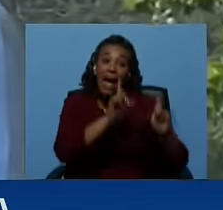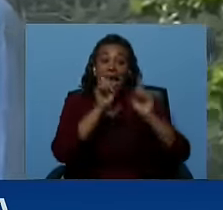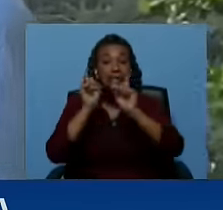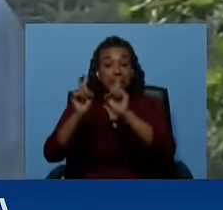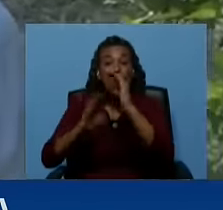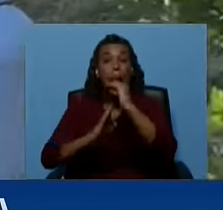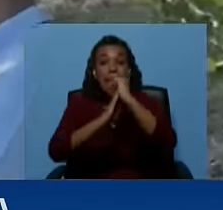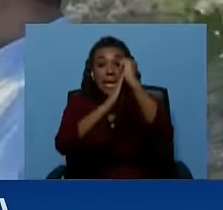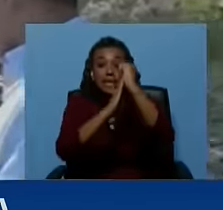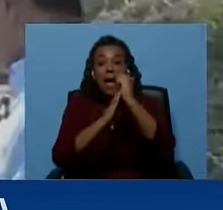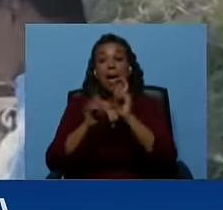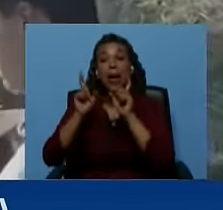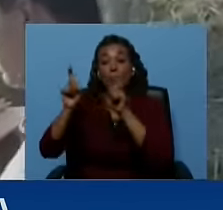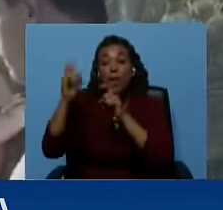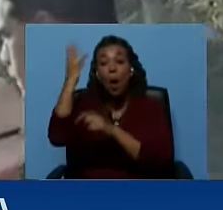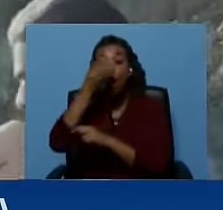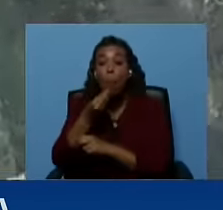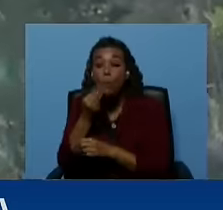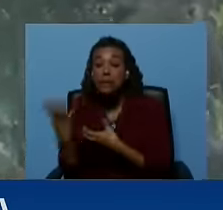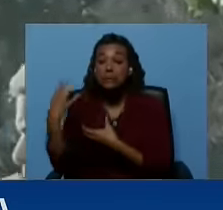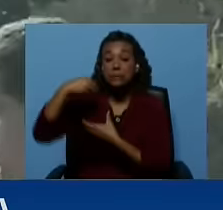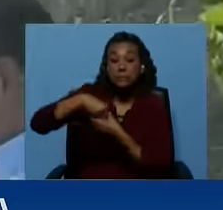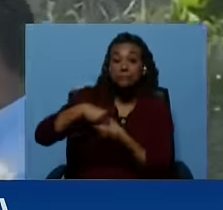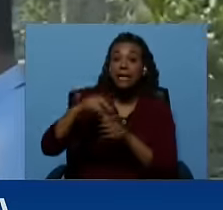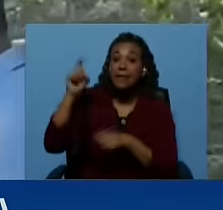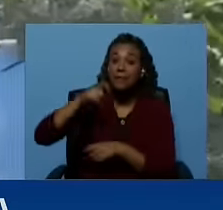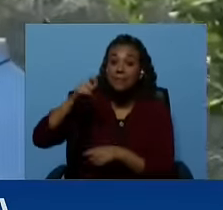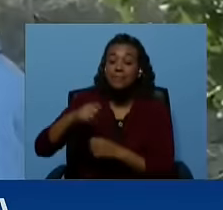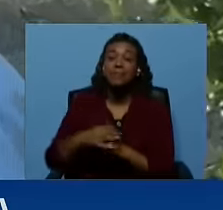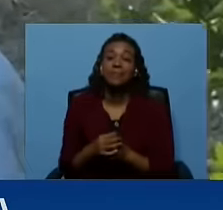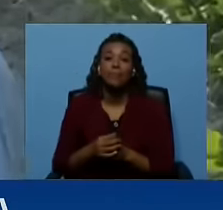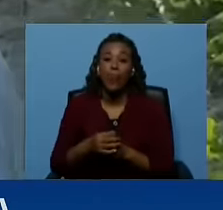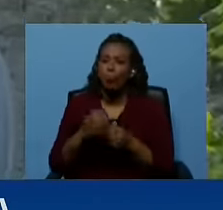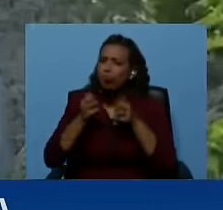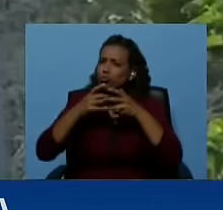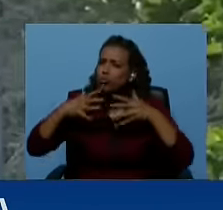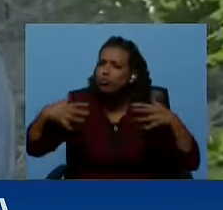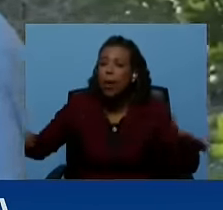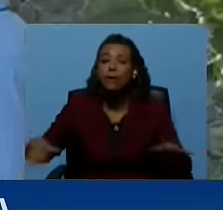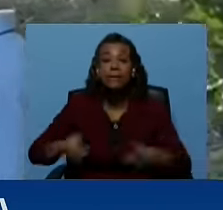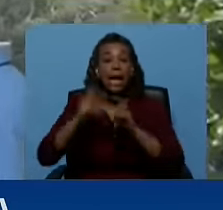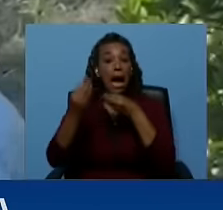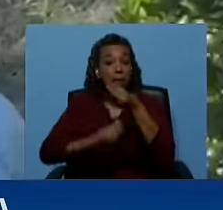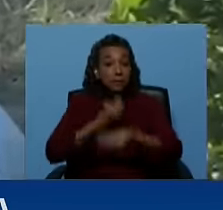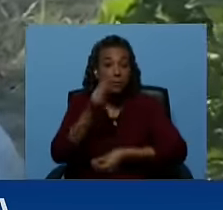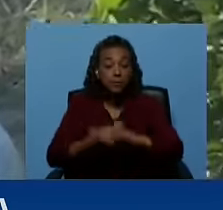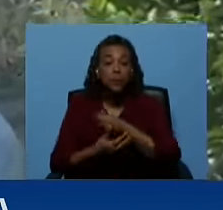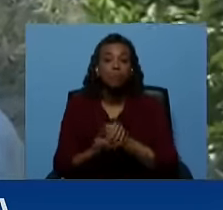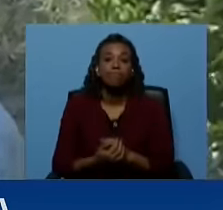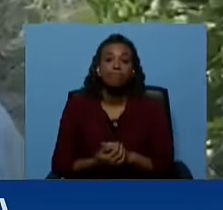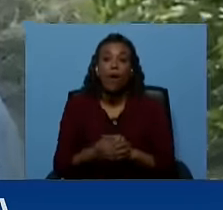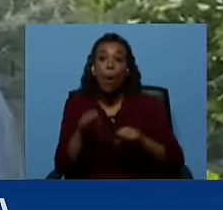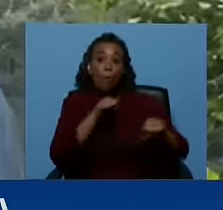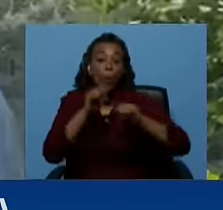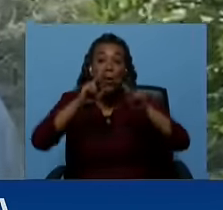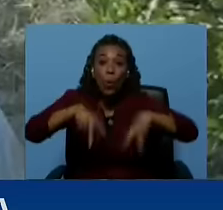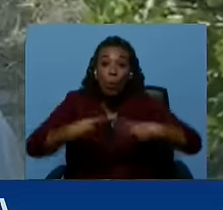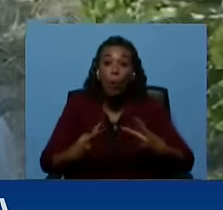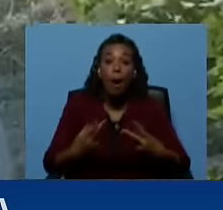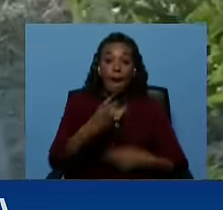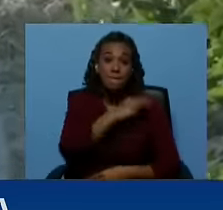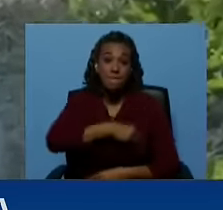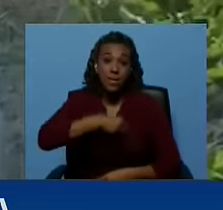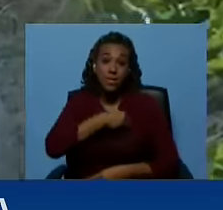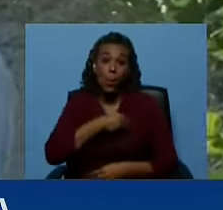Liderazgo formación de la Juventud por montones el nuevo movimiento juvenil de la gran